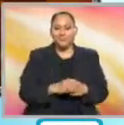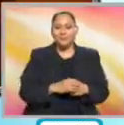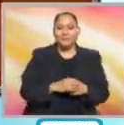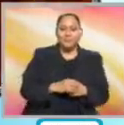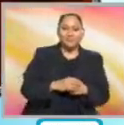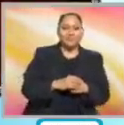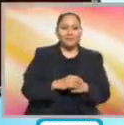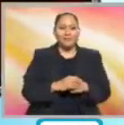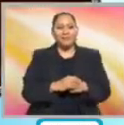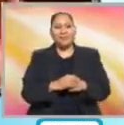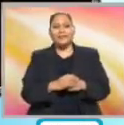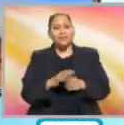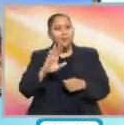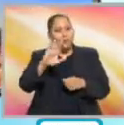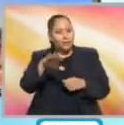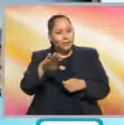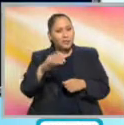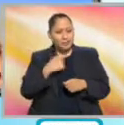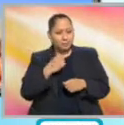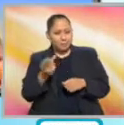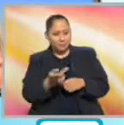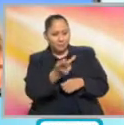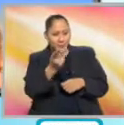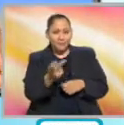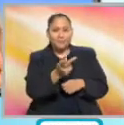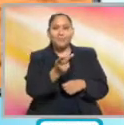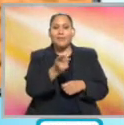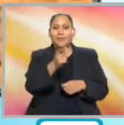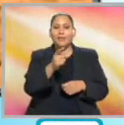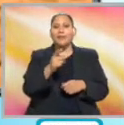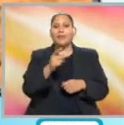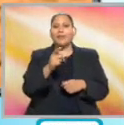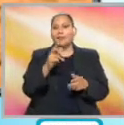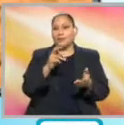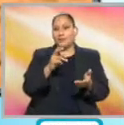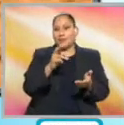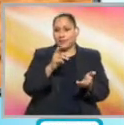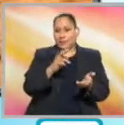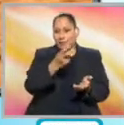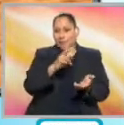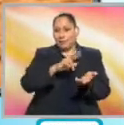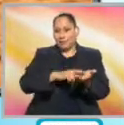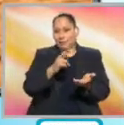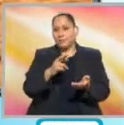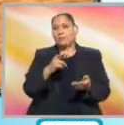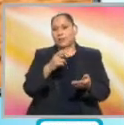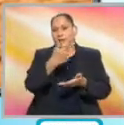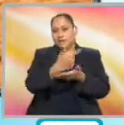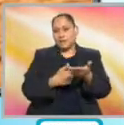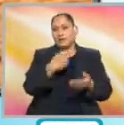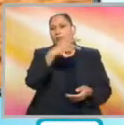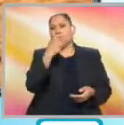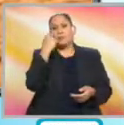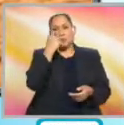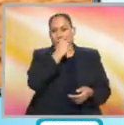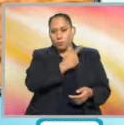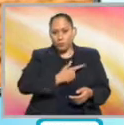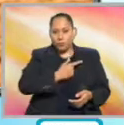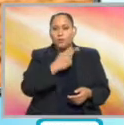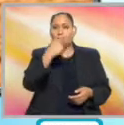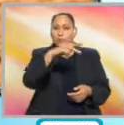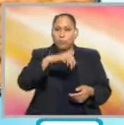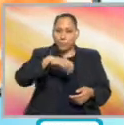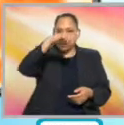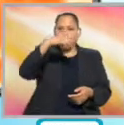cámara. Sí. Oye, te preguntaba hace un momento que esta lista está basada, claro, en tus gustos, Es. en tu edad, en tu generación.